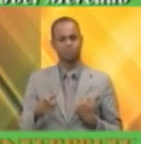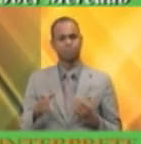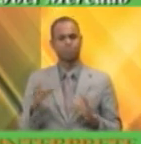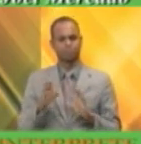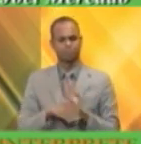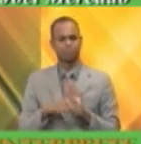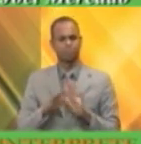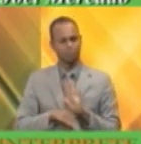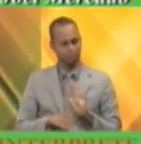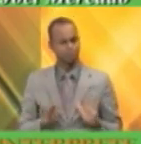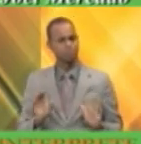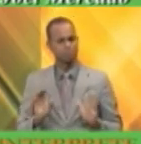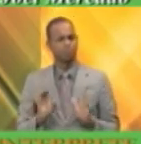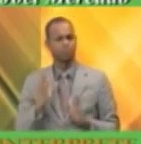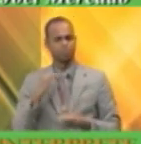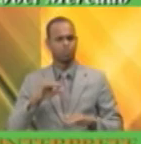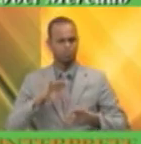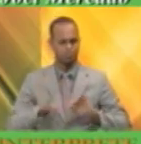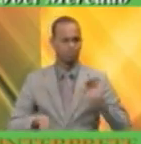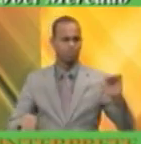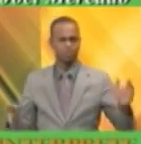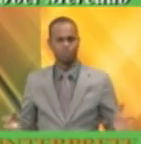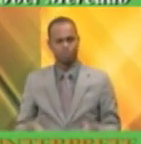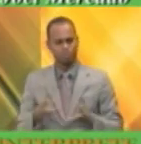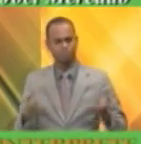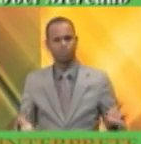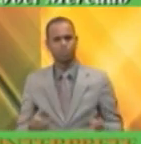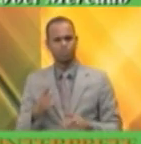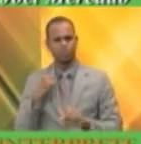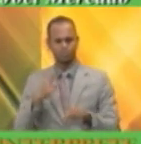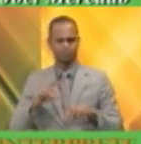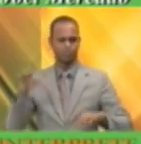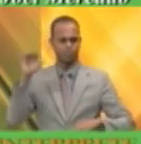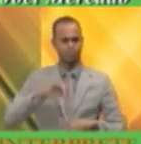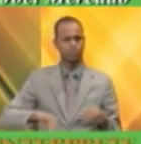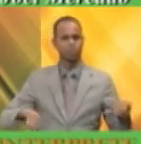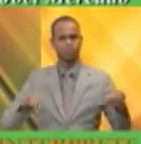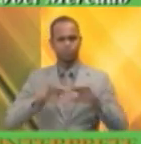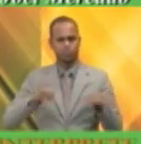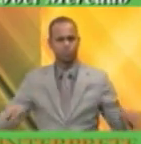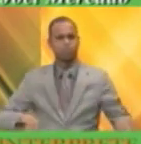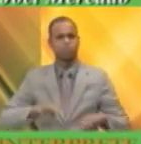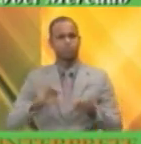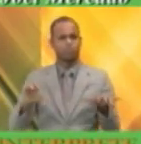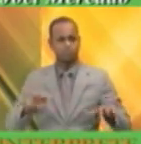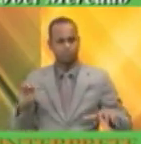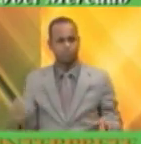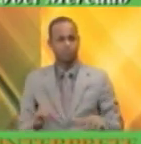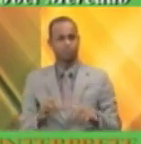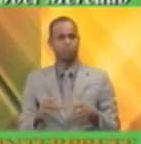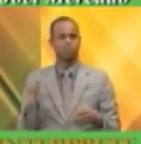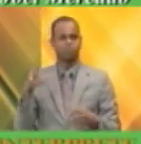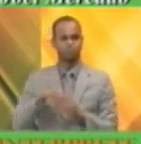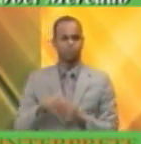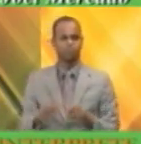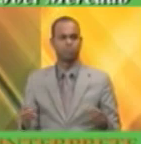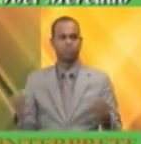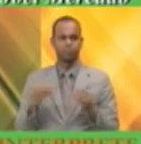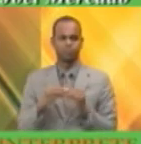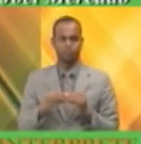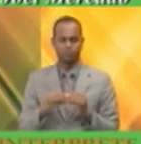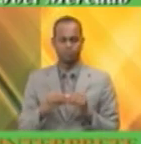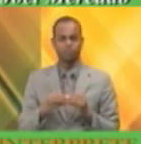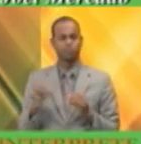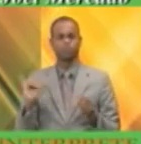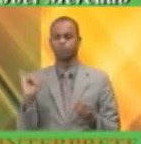económico, y por eso que nosotros estamos introduciendo eso, para natación y atletismo, son la disciplina que nos sale, y levantamiento